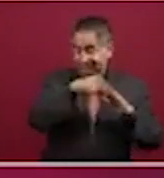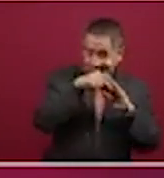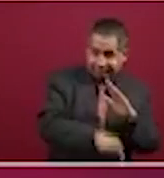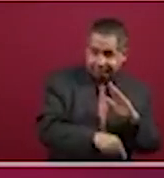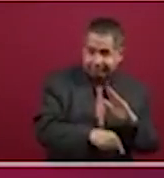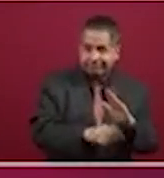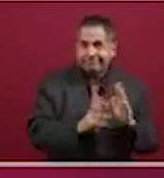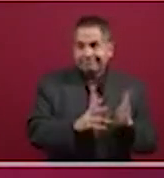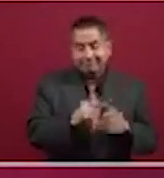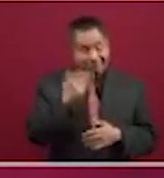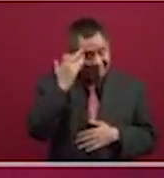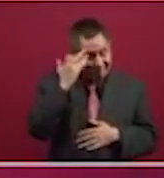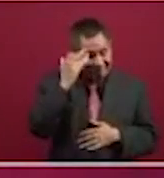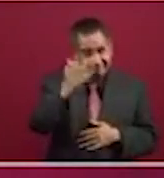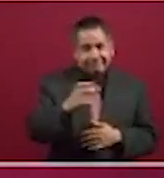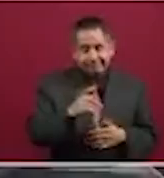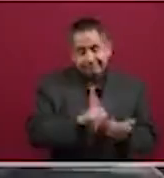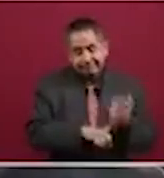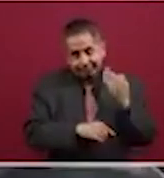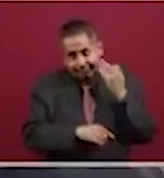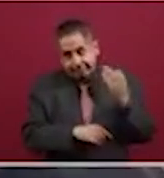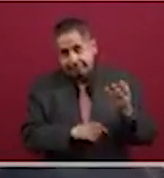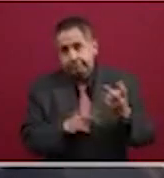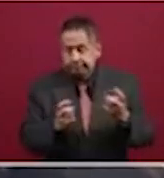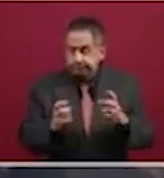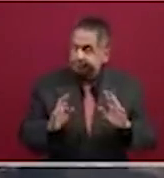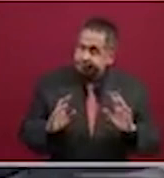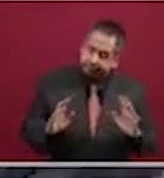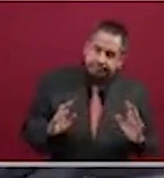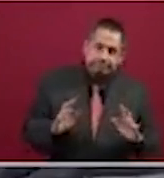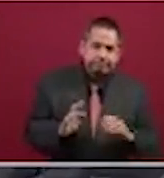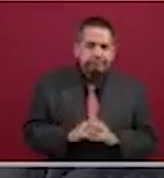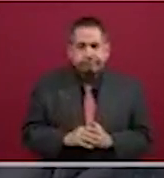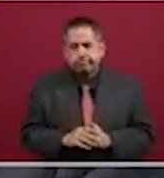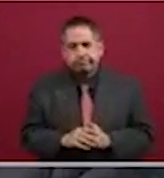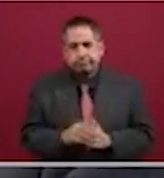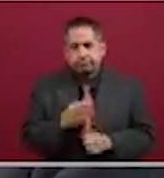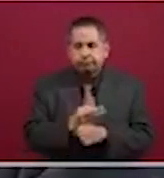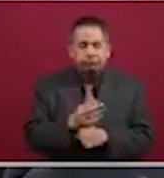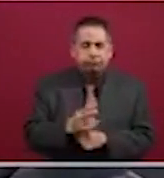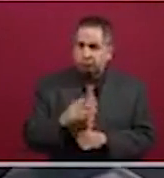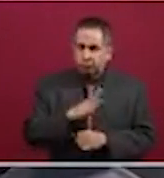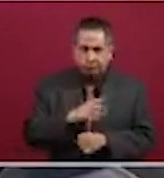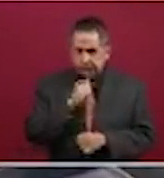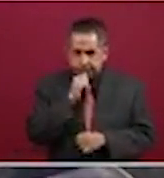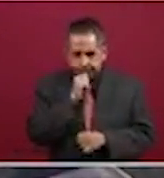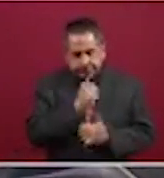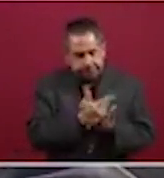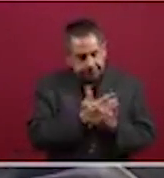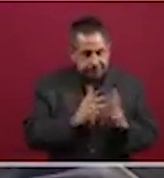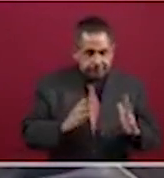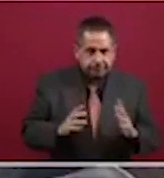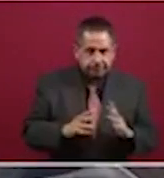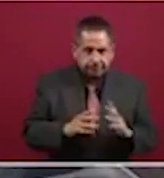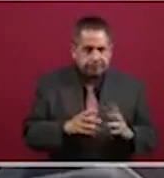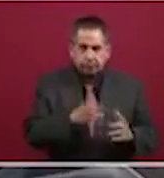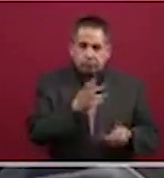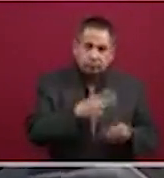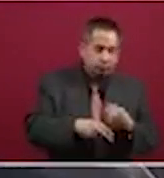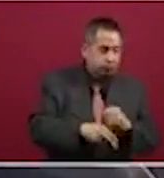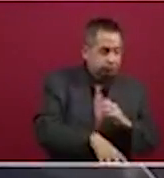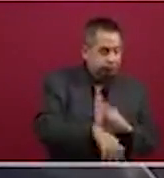tardado por eso no hay todavía producción